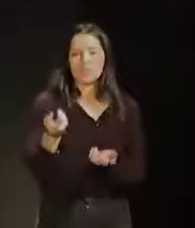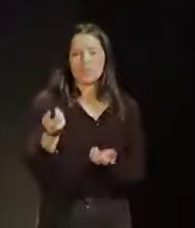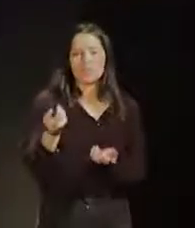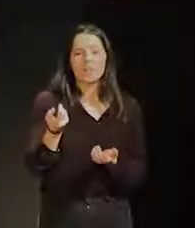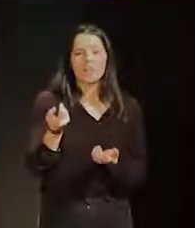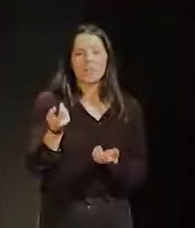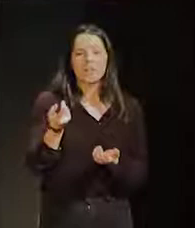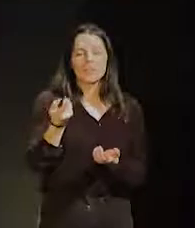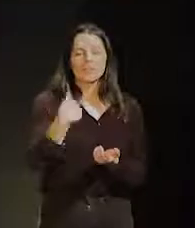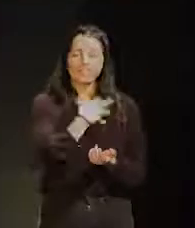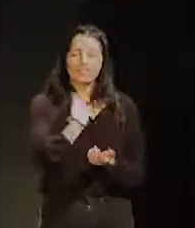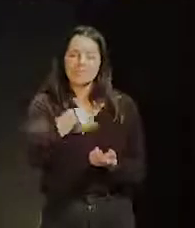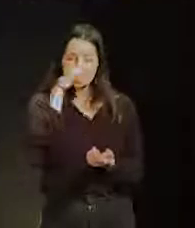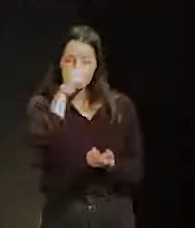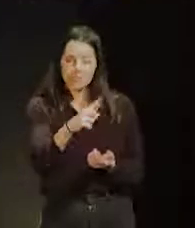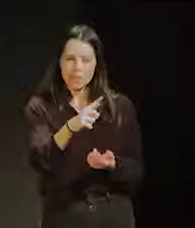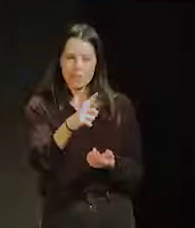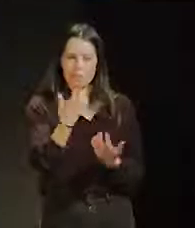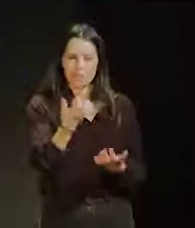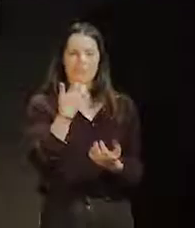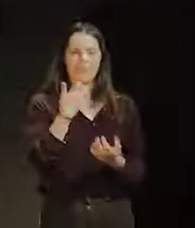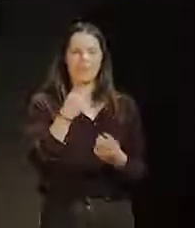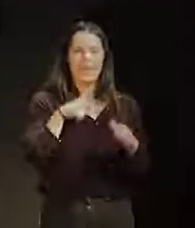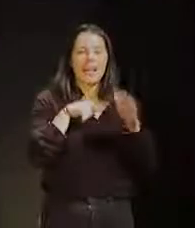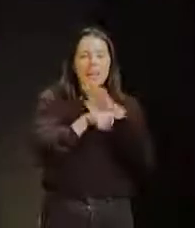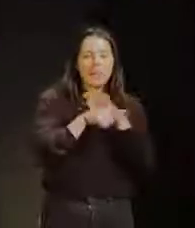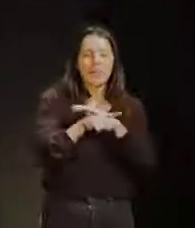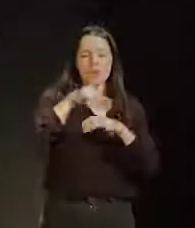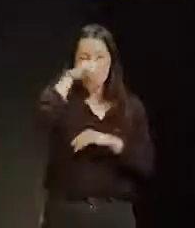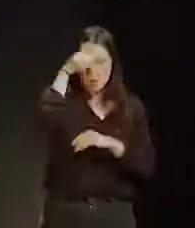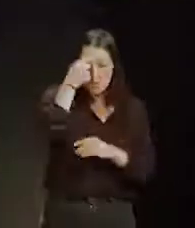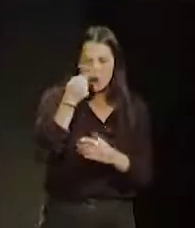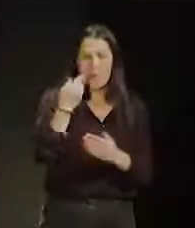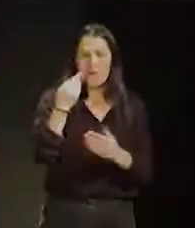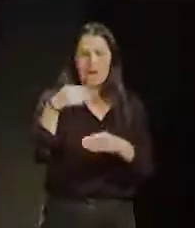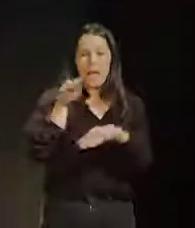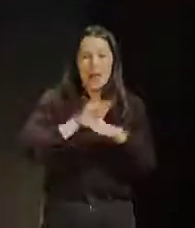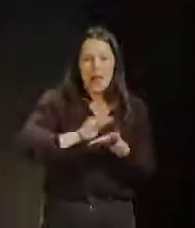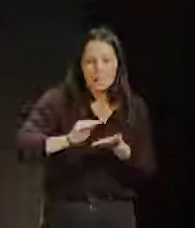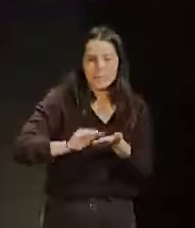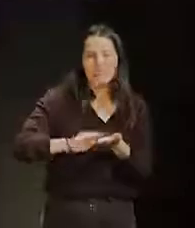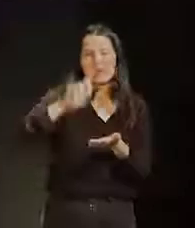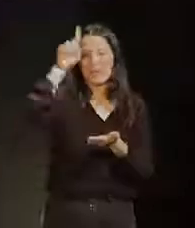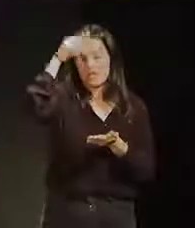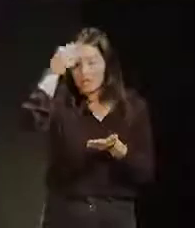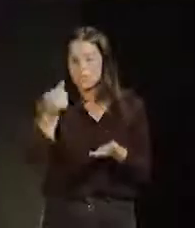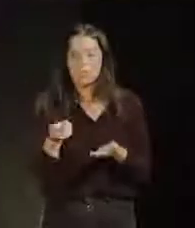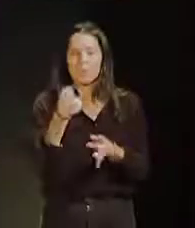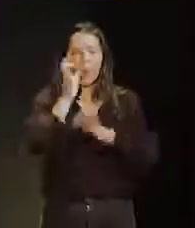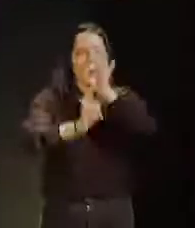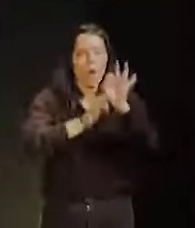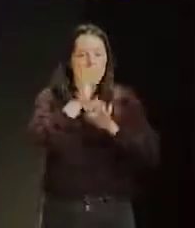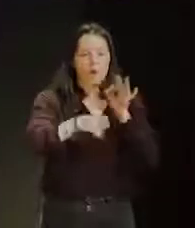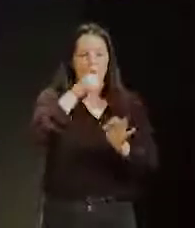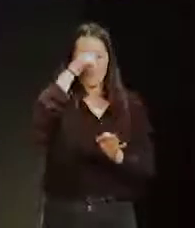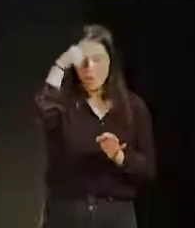ustedes con productores, gestores culturales, administradores de cultura? ¿Cómo se da esa relación a veces